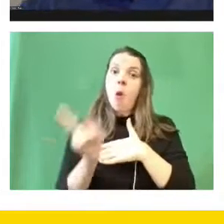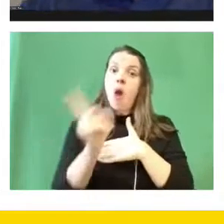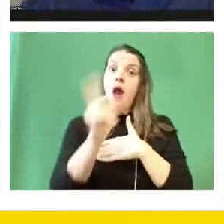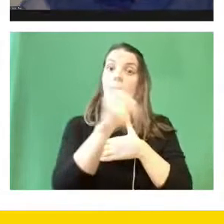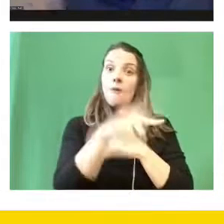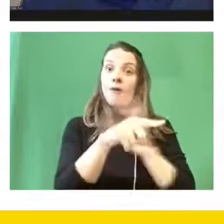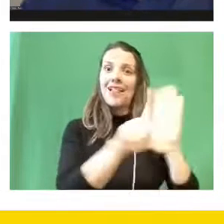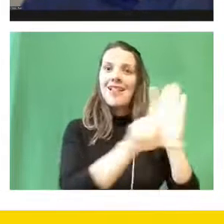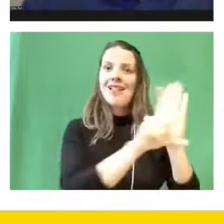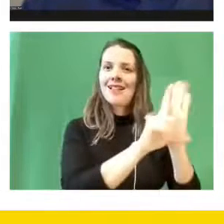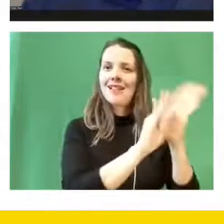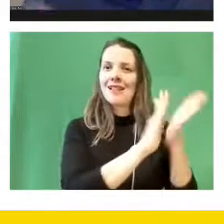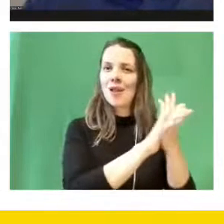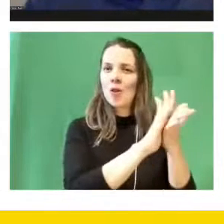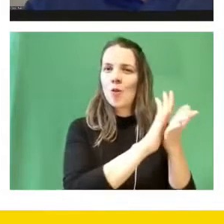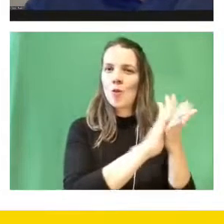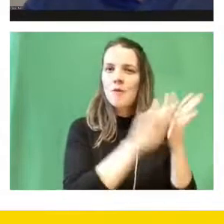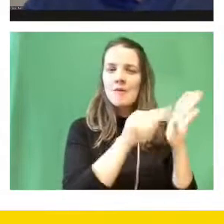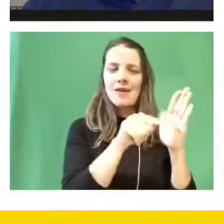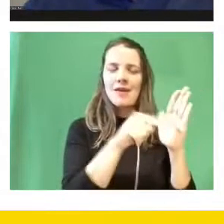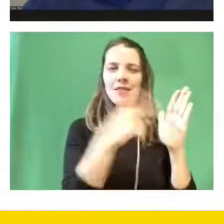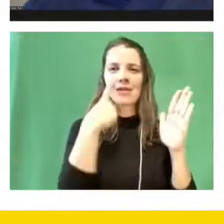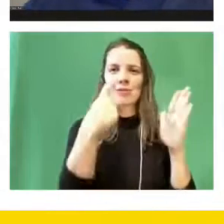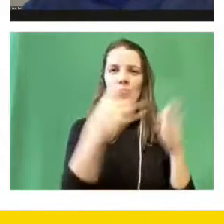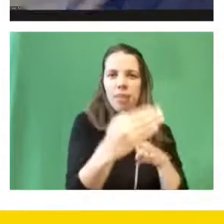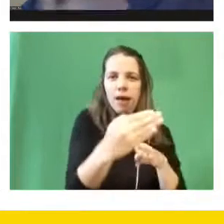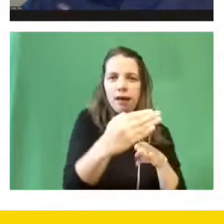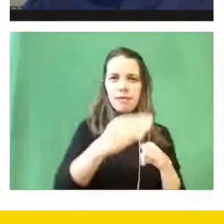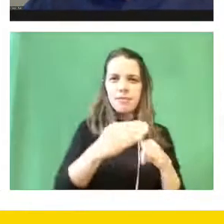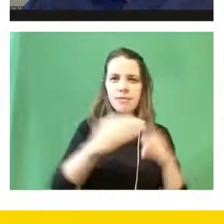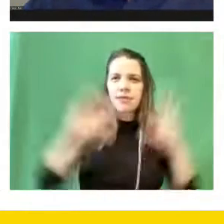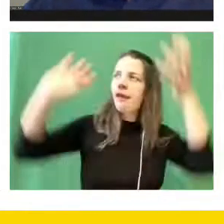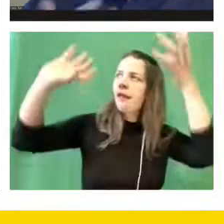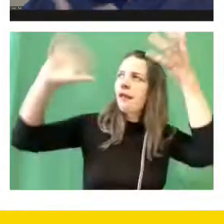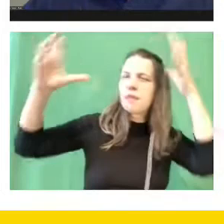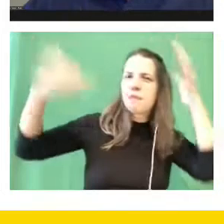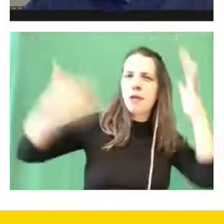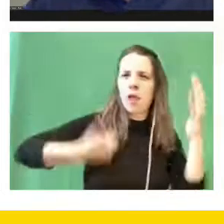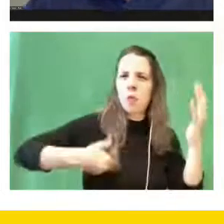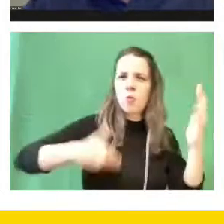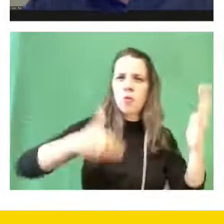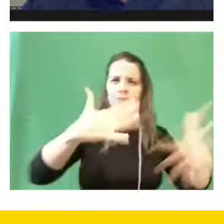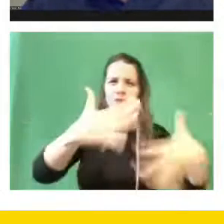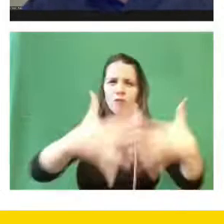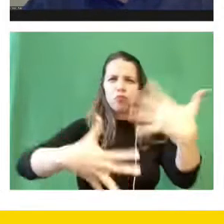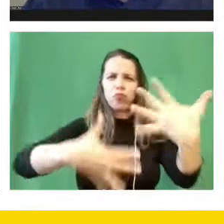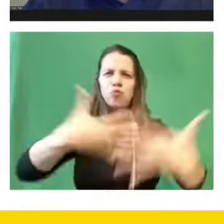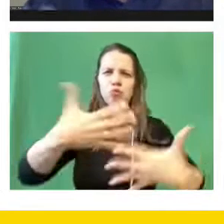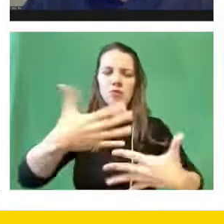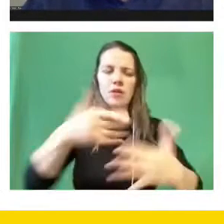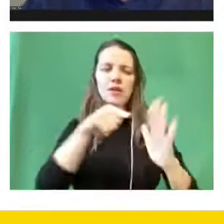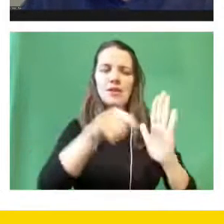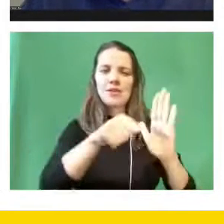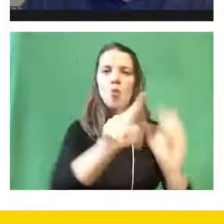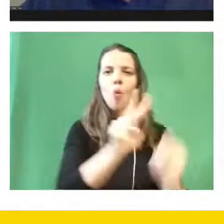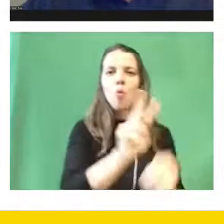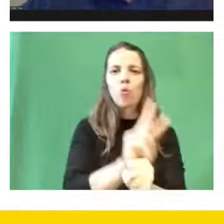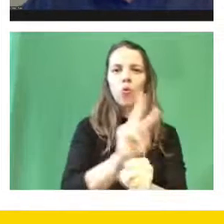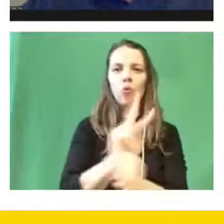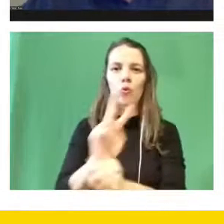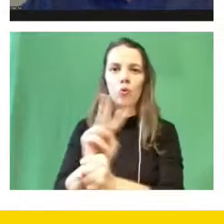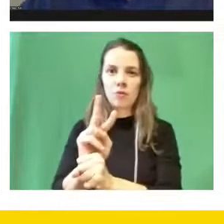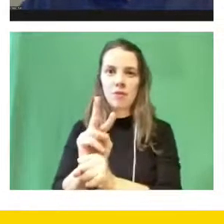de la respuesta a desastres naturales. Por tanto, hay un cambio de foco, un cambio de mirada, y por fin nosotros tenemos una ley